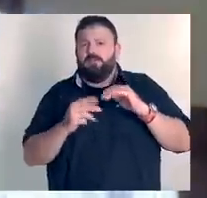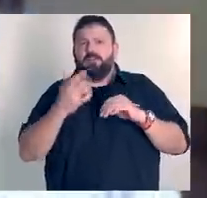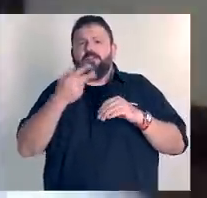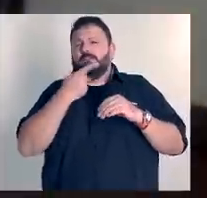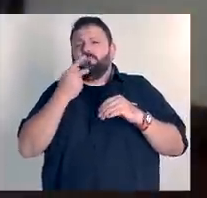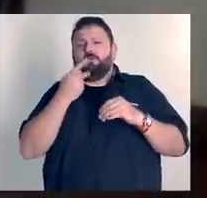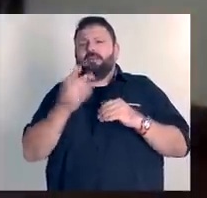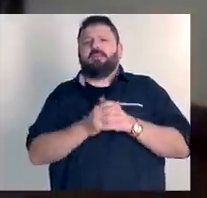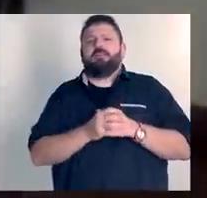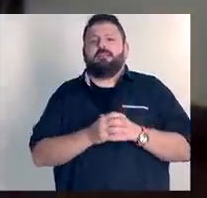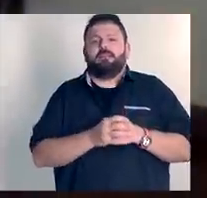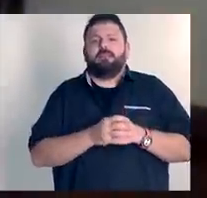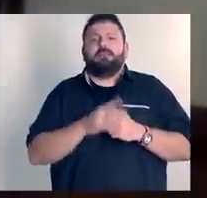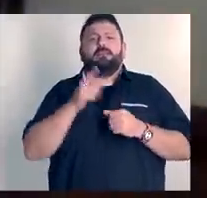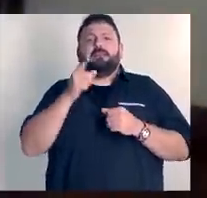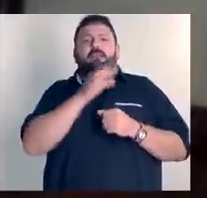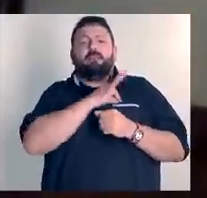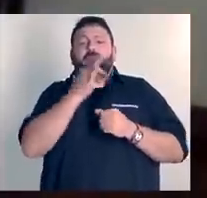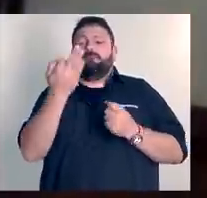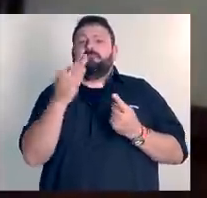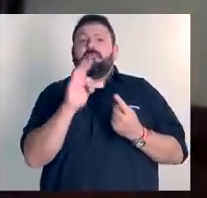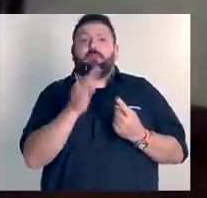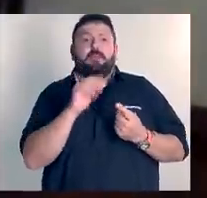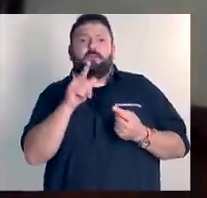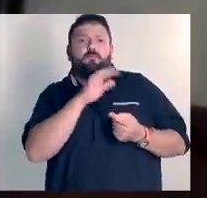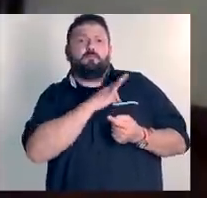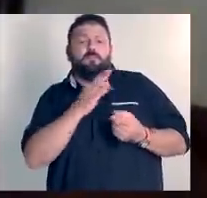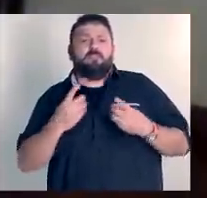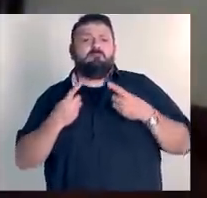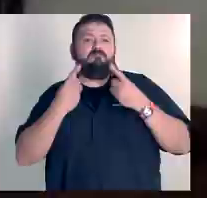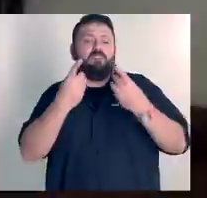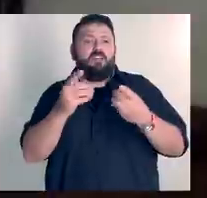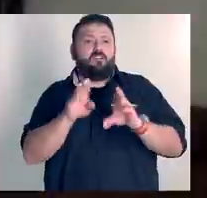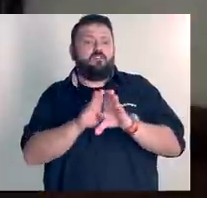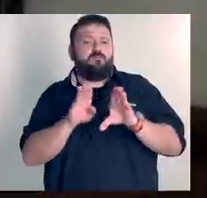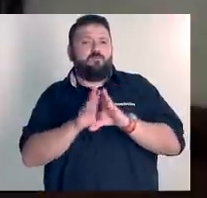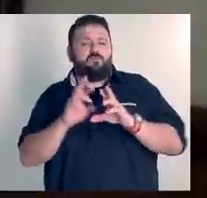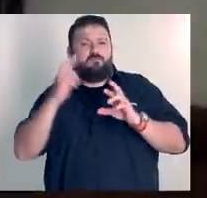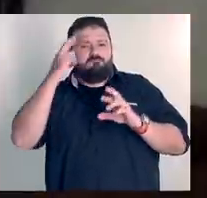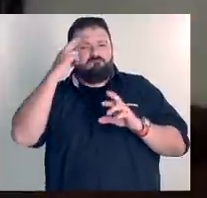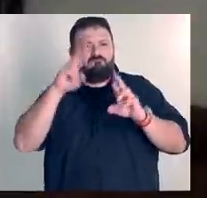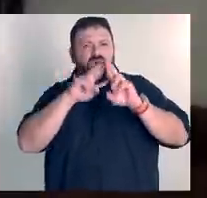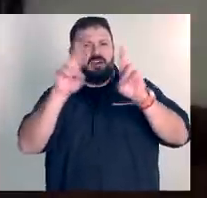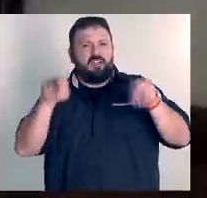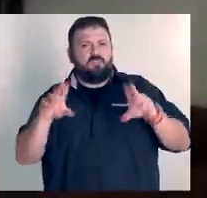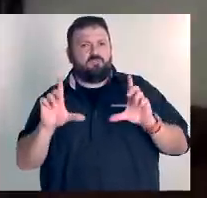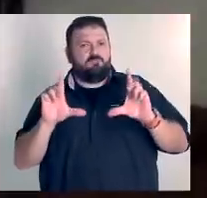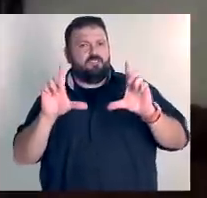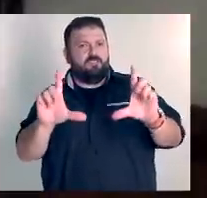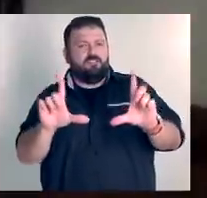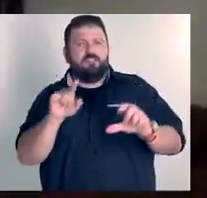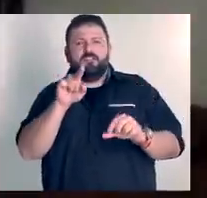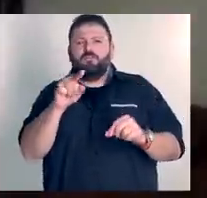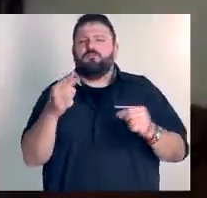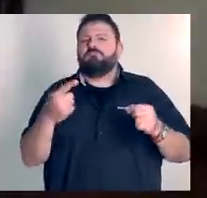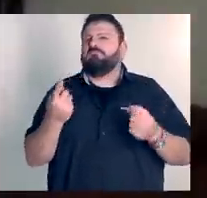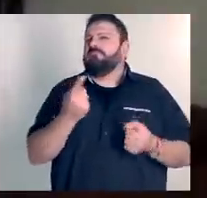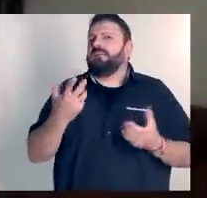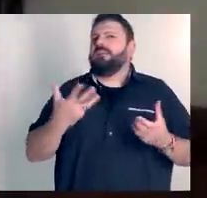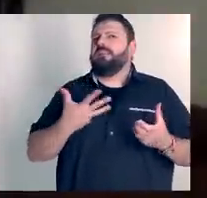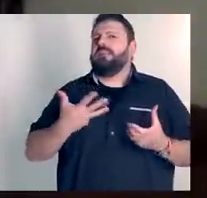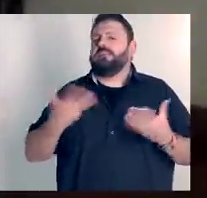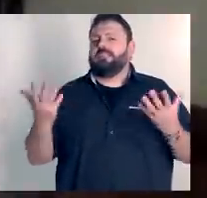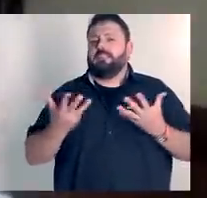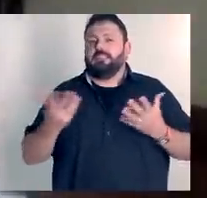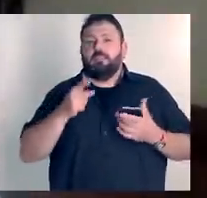diamante, vamos a hablar de que en febrero te entreguen tu reconocimiento de diamante premier. ¿Qué tienes que hacer? Bueno, pues